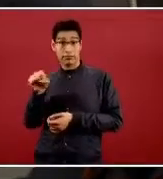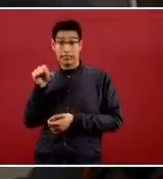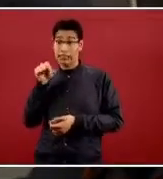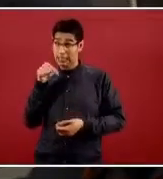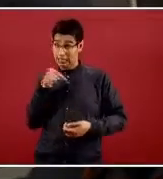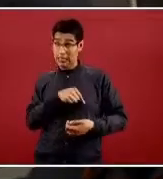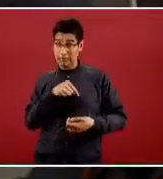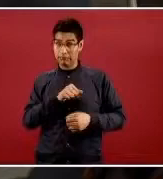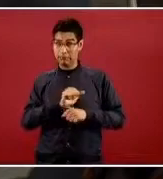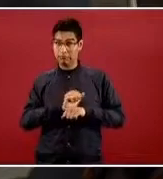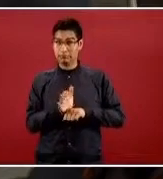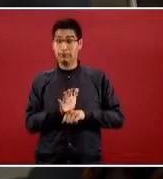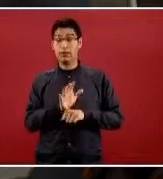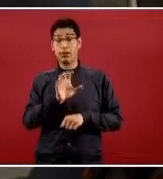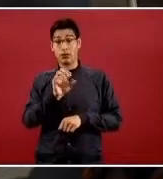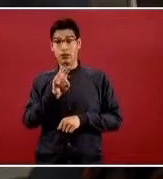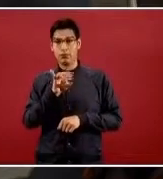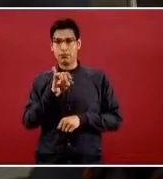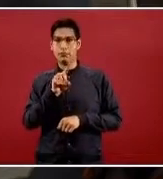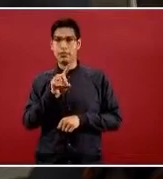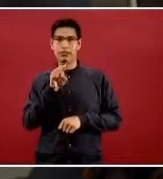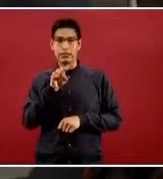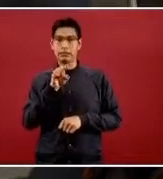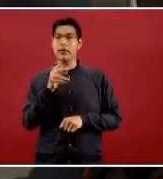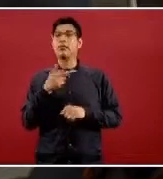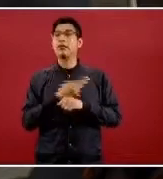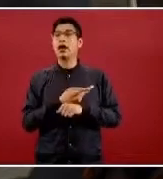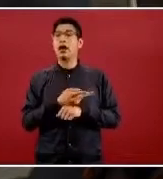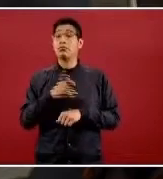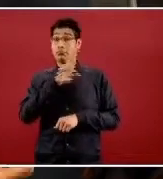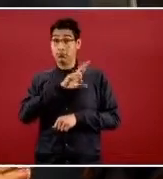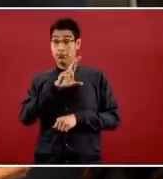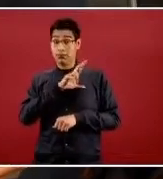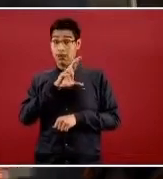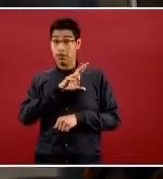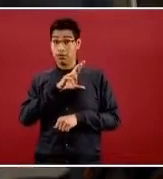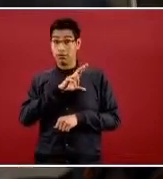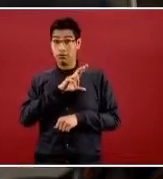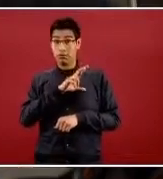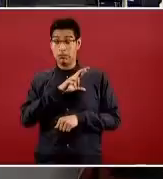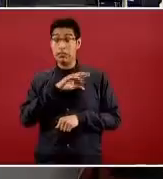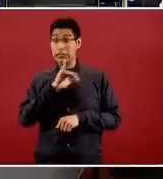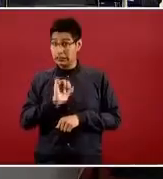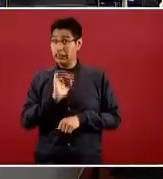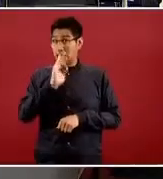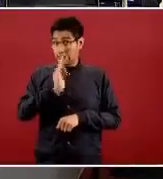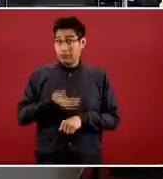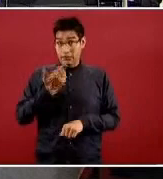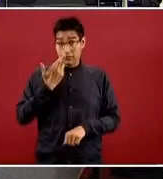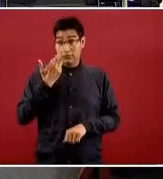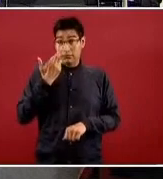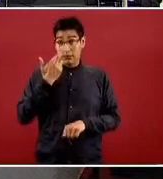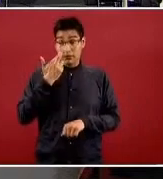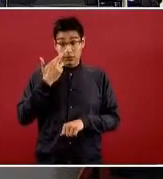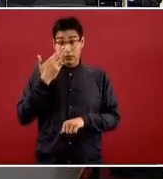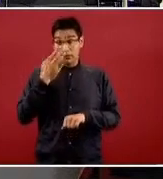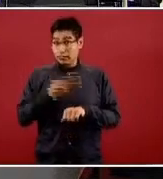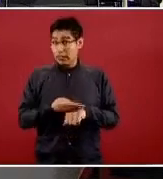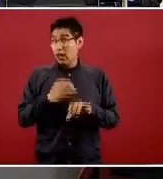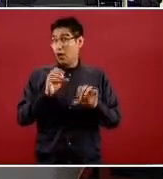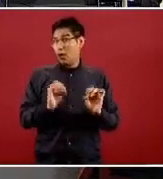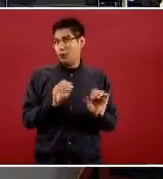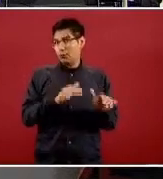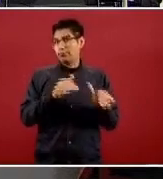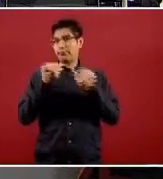bebé. Y bueno, si están tomando esta responsabilidad los privados o se están haciendo un lado con el sector salud. Gracias. Muchas gracias. Lo